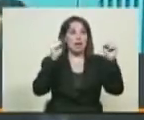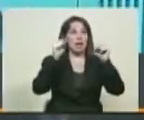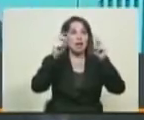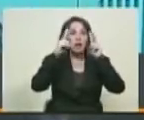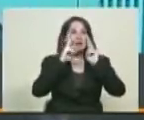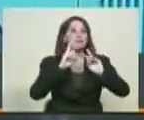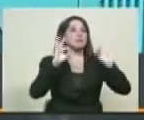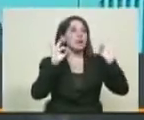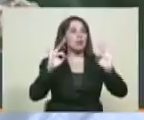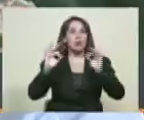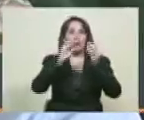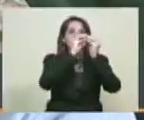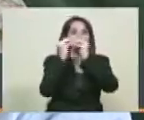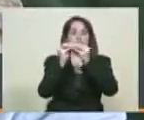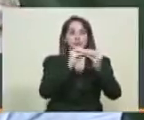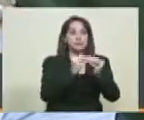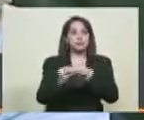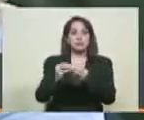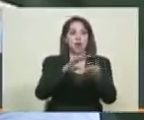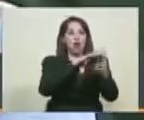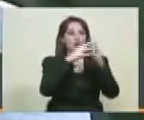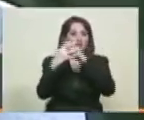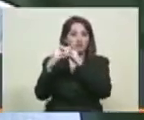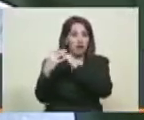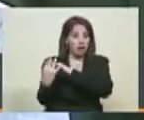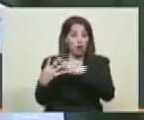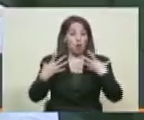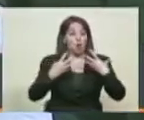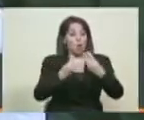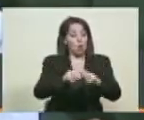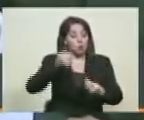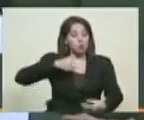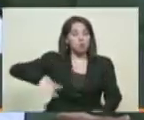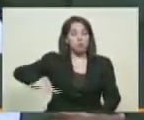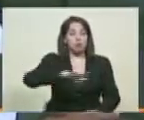un barrio y eso sí con el poder popular siempre.